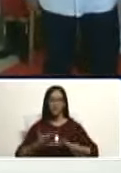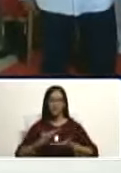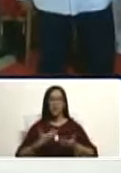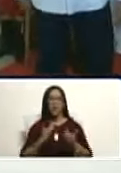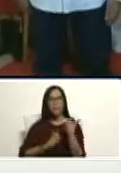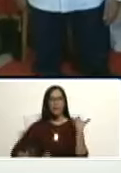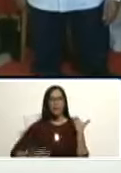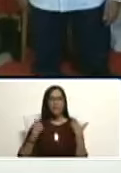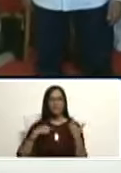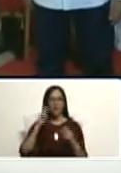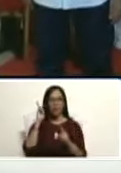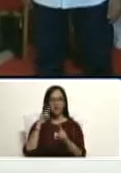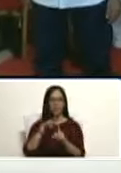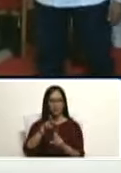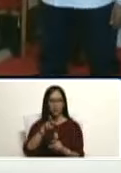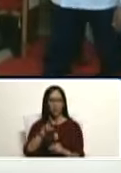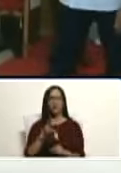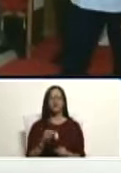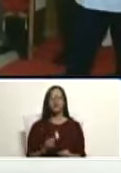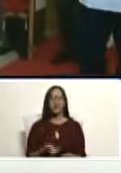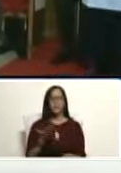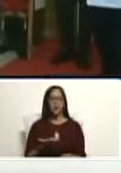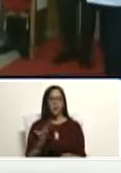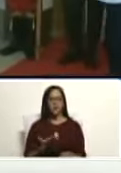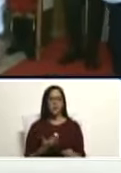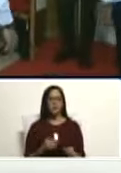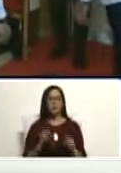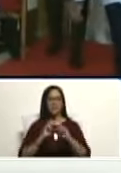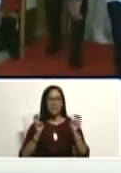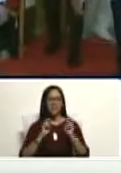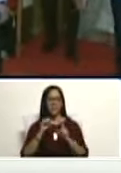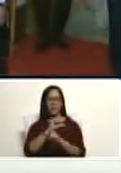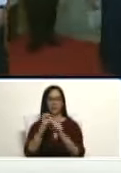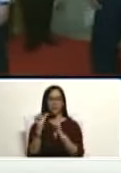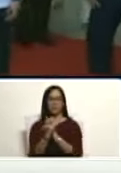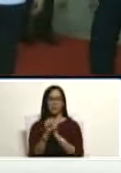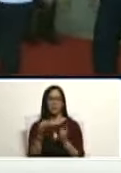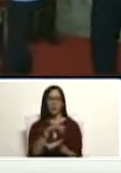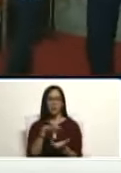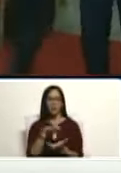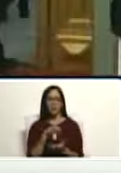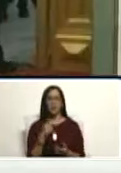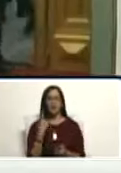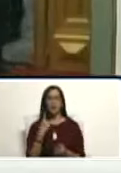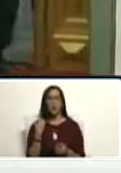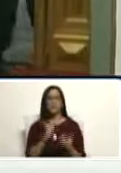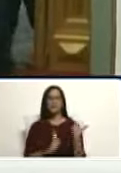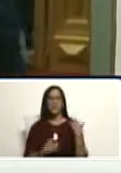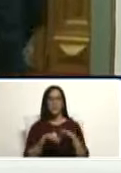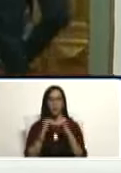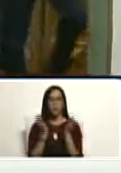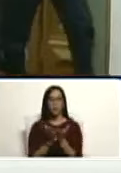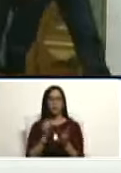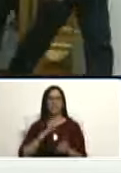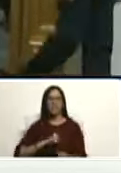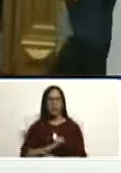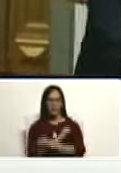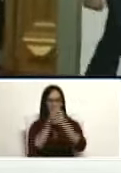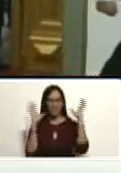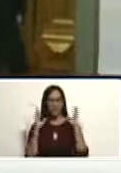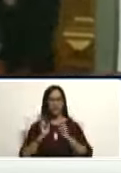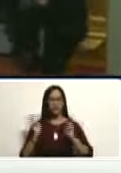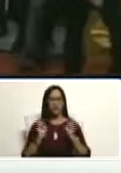presidente Petro tiene una visión muy clara del tema de la emergencia climática. Creo que es uno de los presidentes del mundo que está más claro sobre el